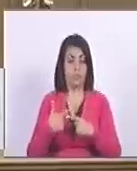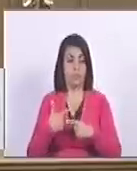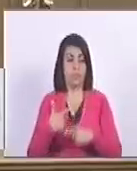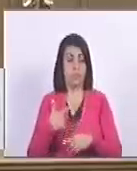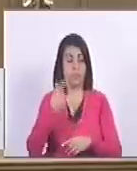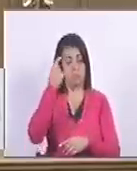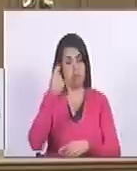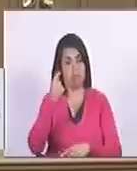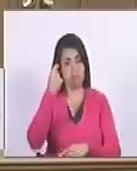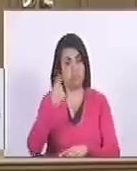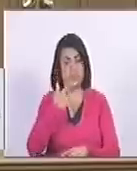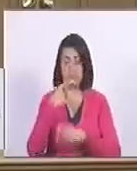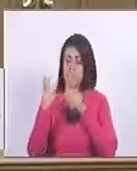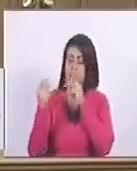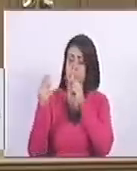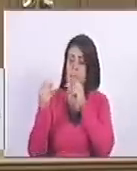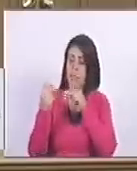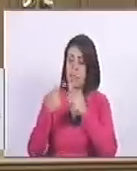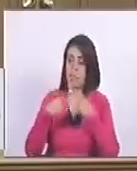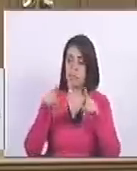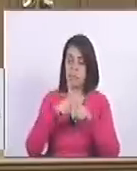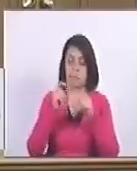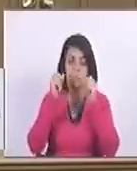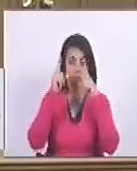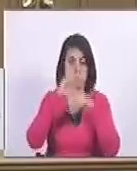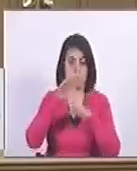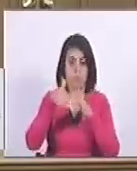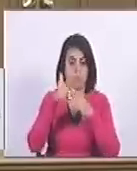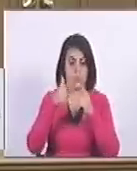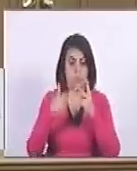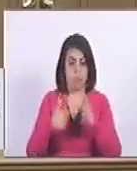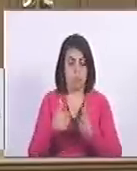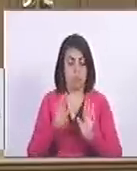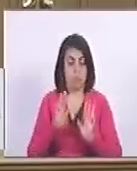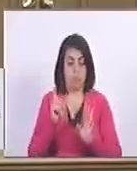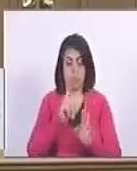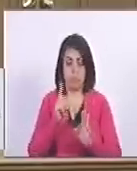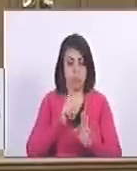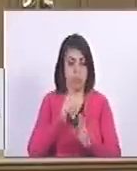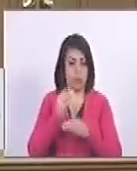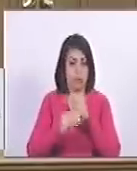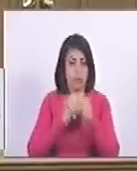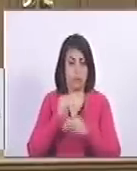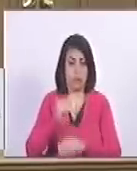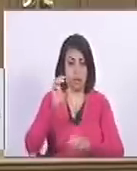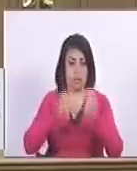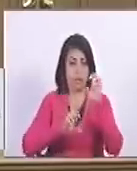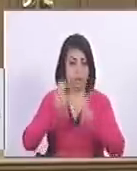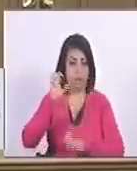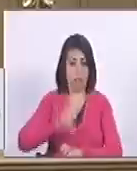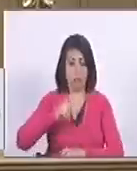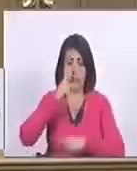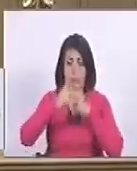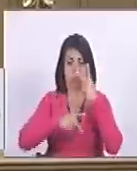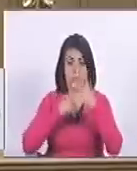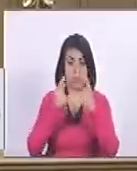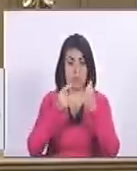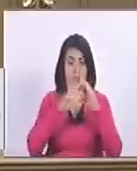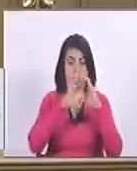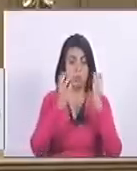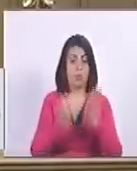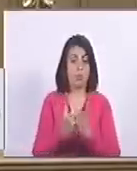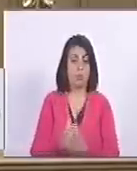parlamentario, aquí han ocurrido cosas insólitas que no lo registran los anales de la política ni la economía